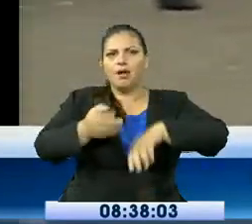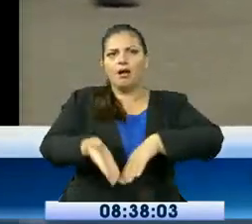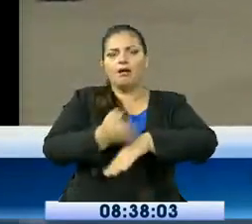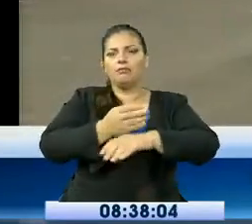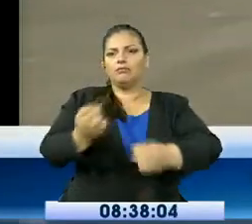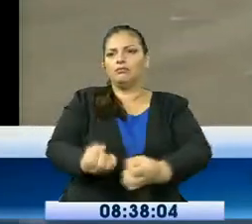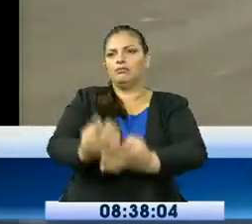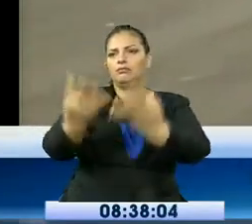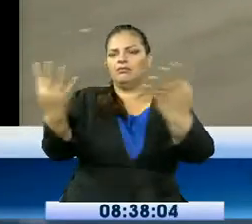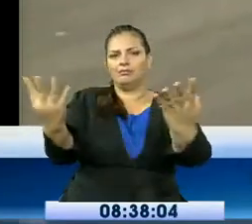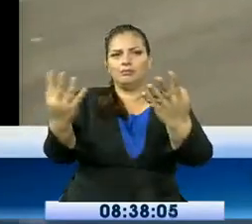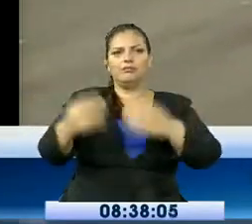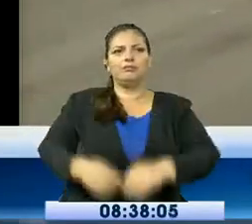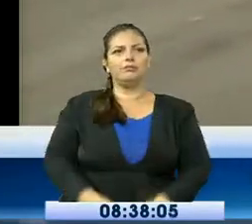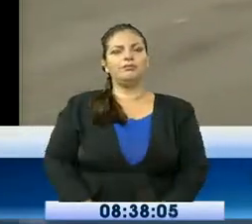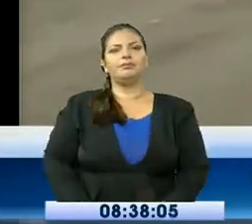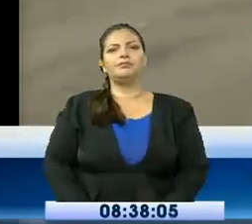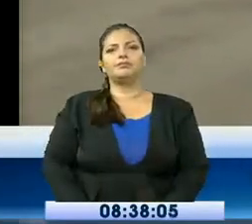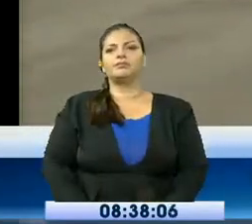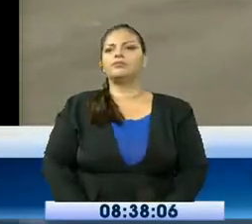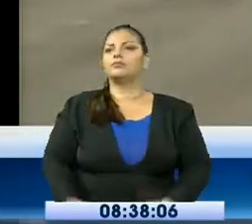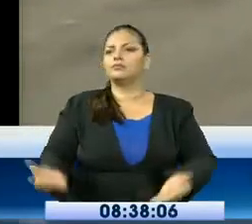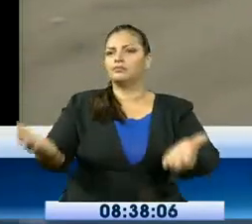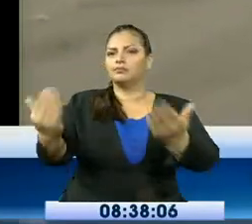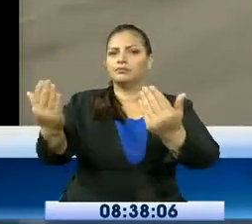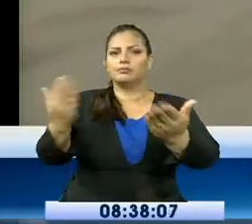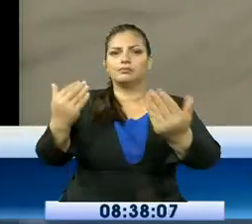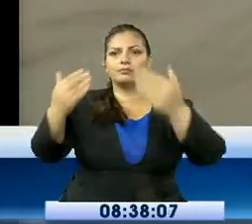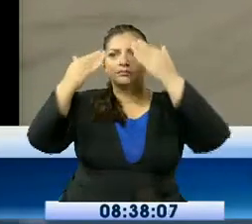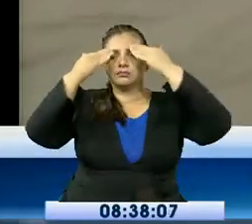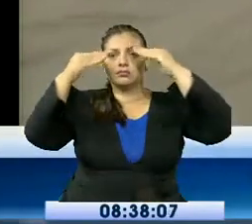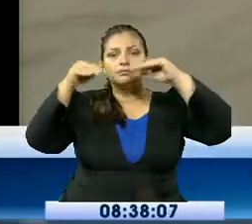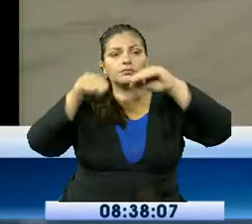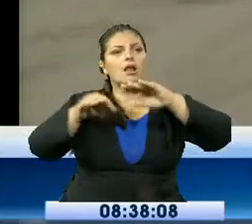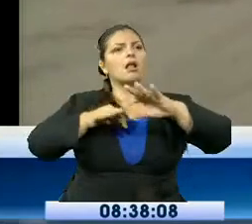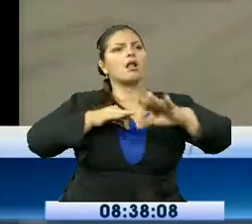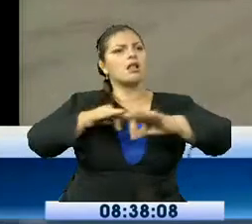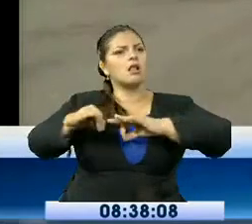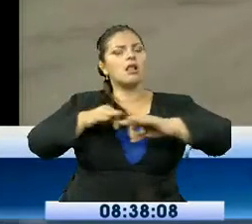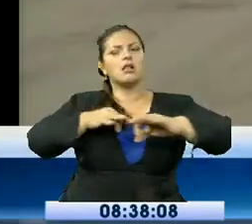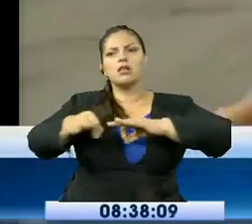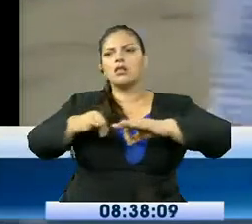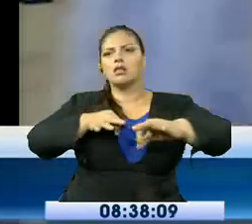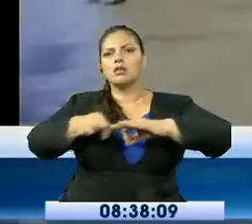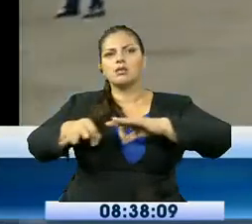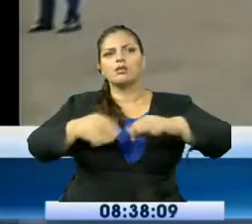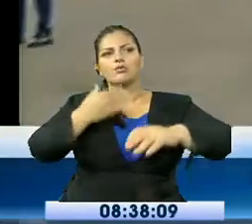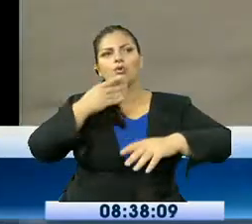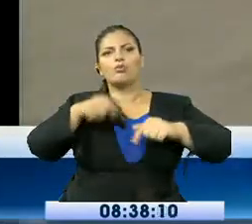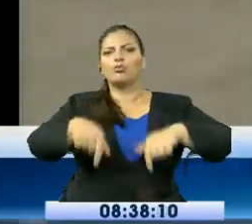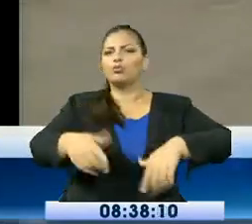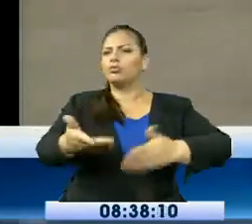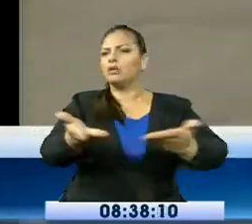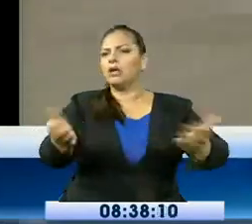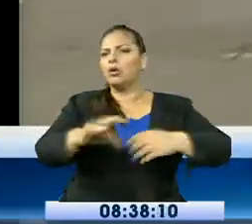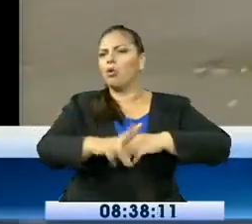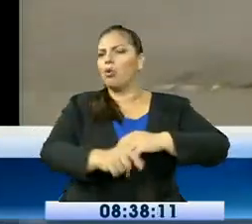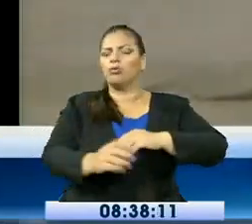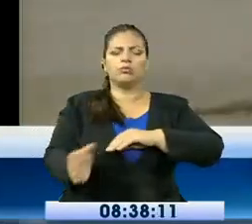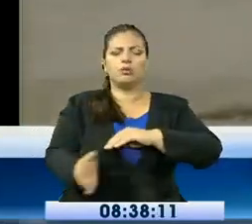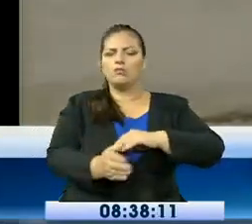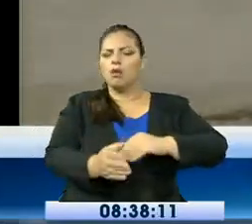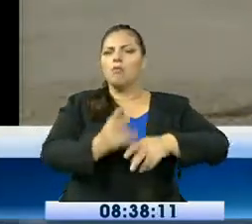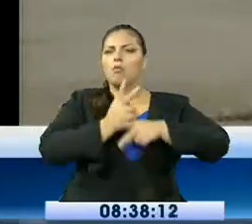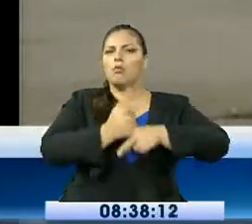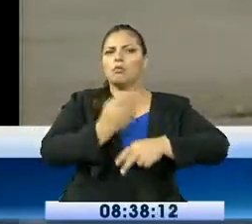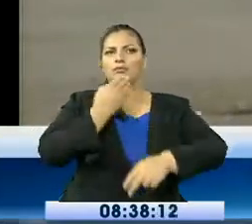precisamente hace dos semanas hay participación Así es por supuesto la la ciudadanía motivada por escuchar las autoridades se congregó en